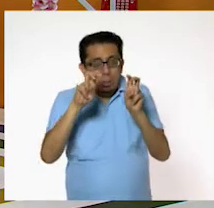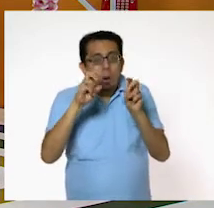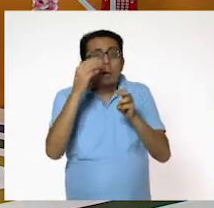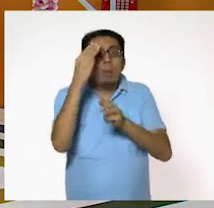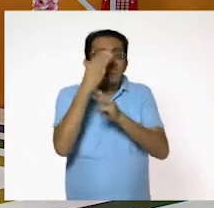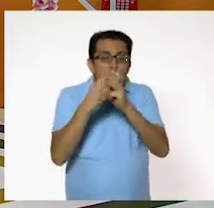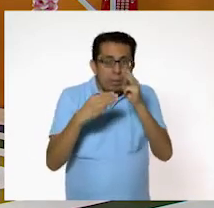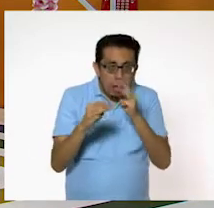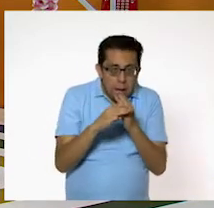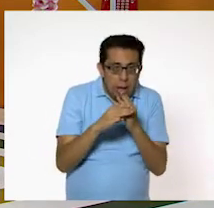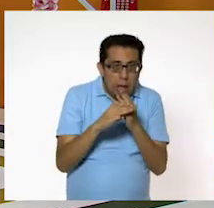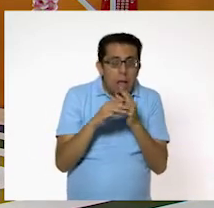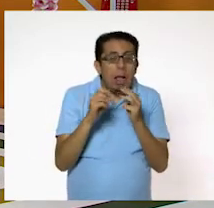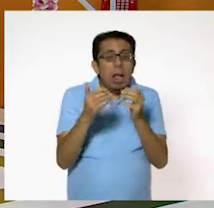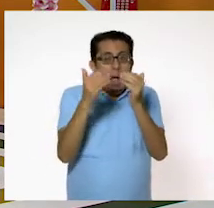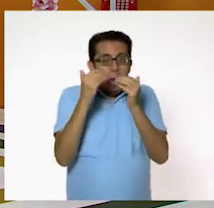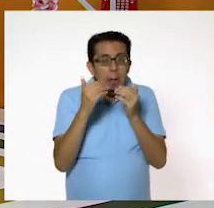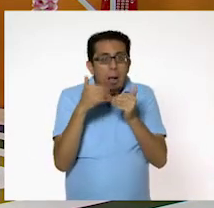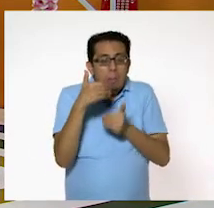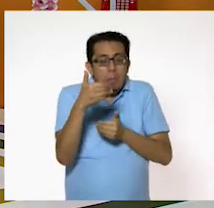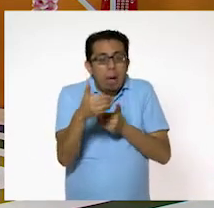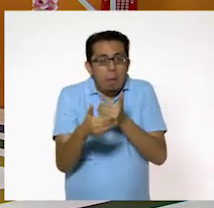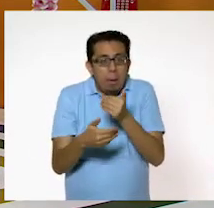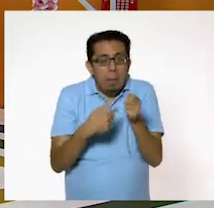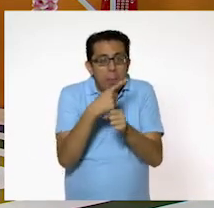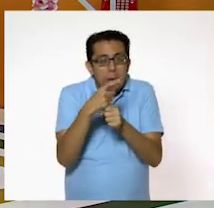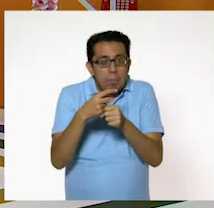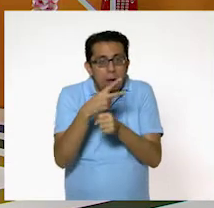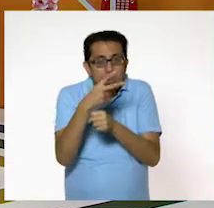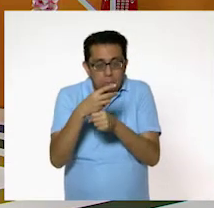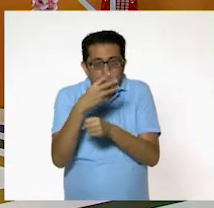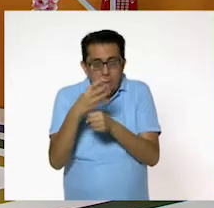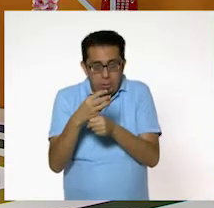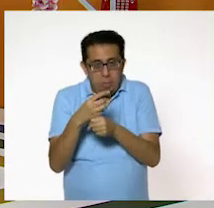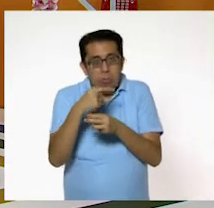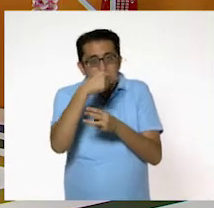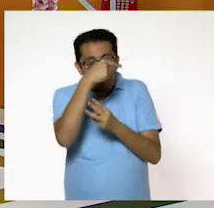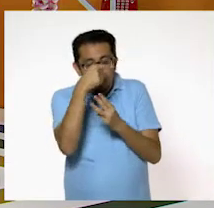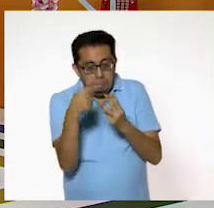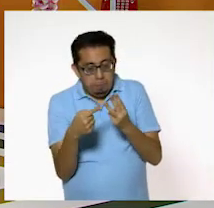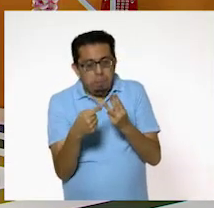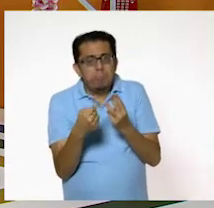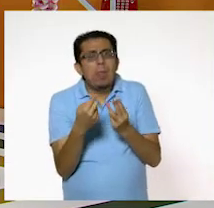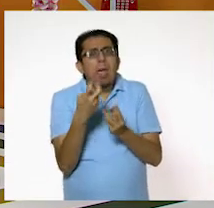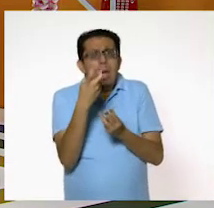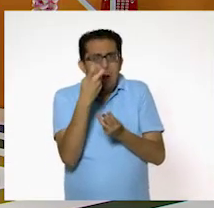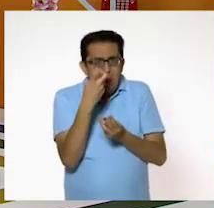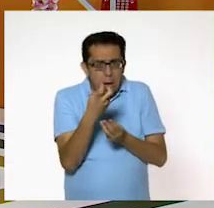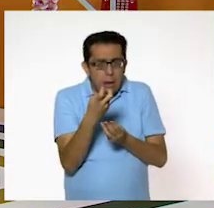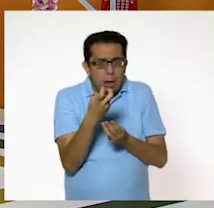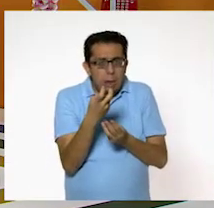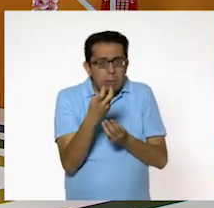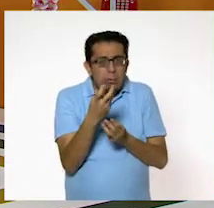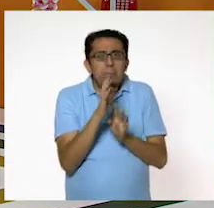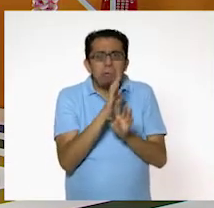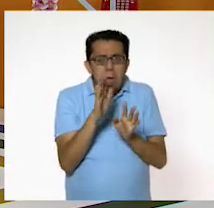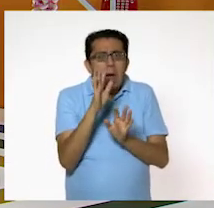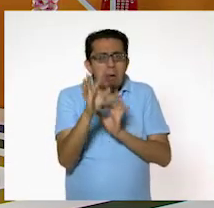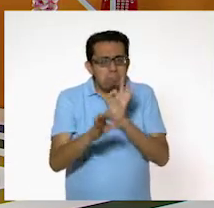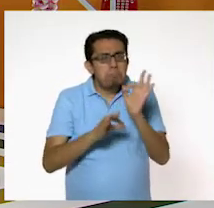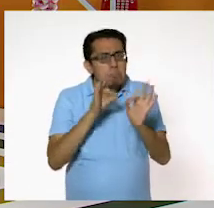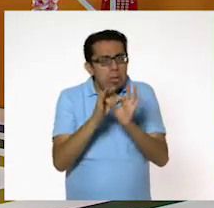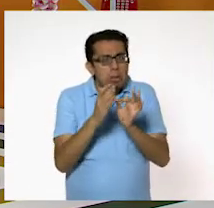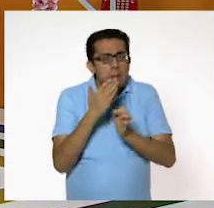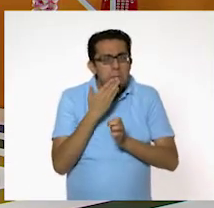una sección llamada procedimiento. Exacto. ¿De acuerdo? Con eso básicamente podemos hacer un muy buen instructivo.